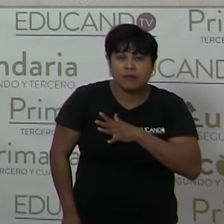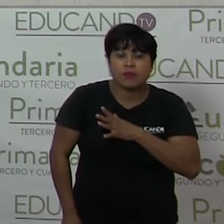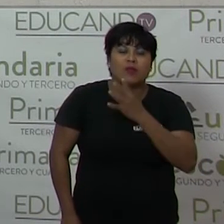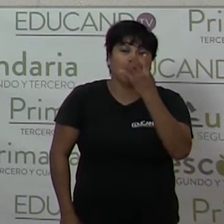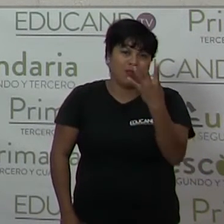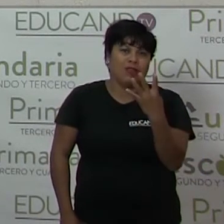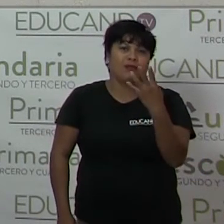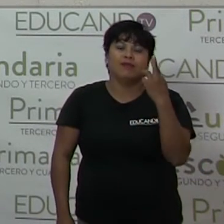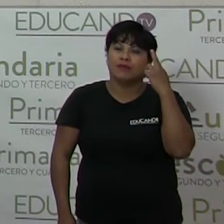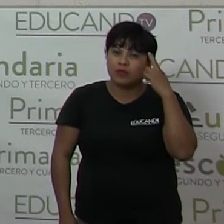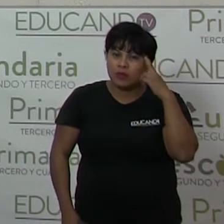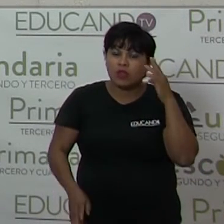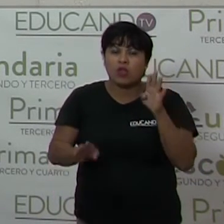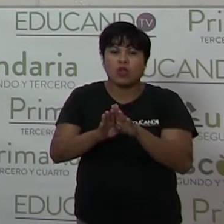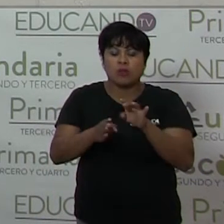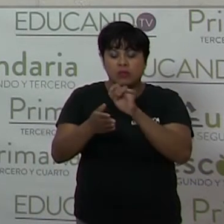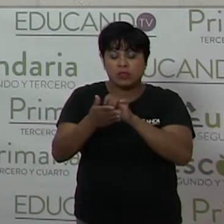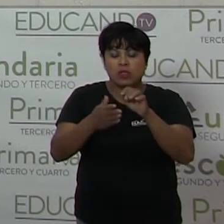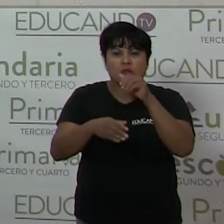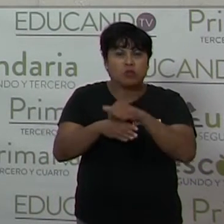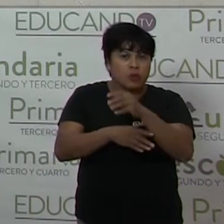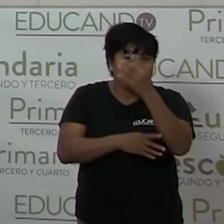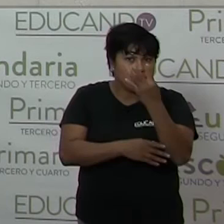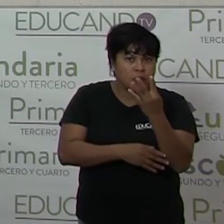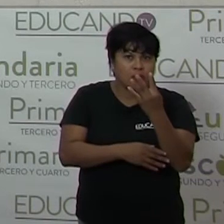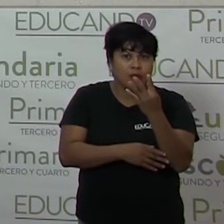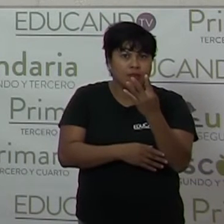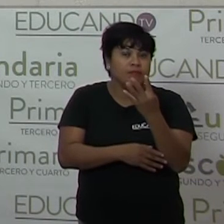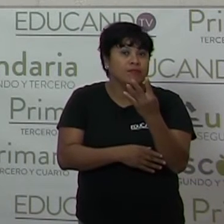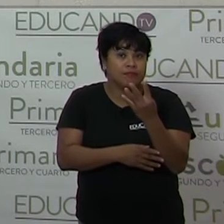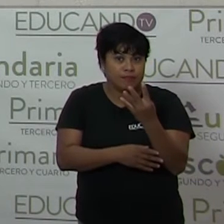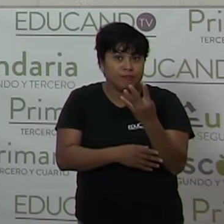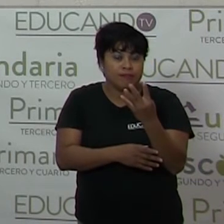cuatro te acuerdas cómo se escribe el número cuatro